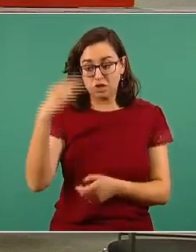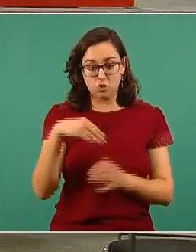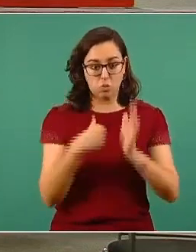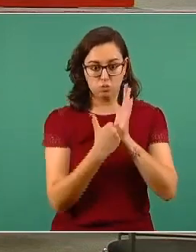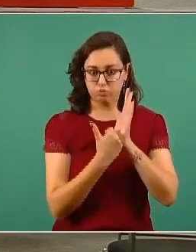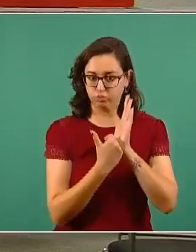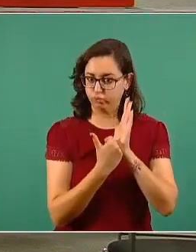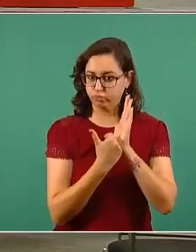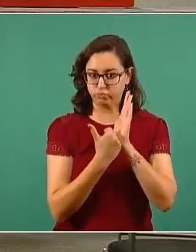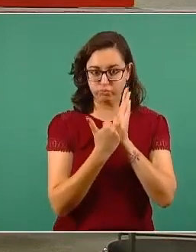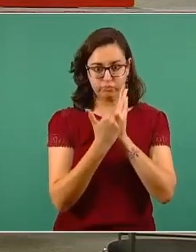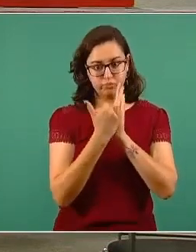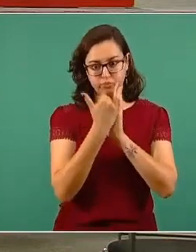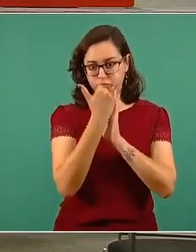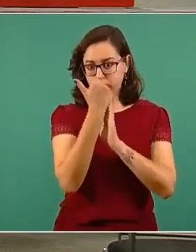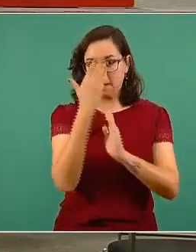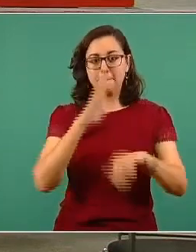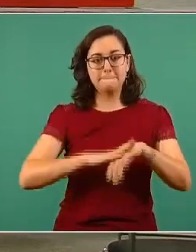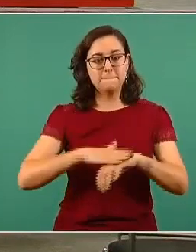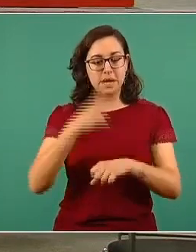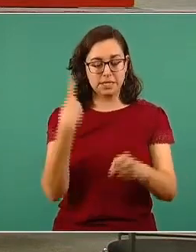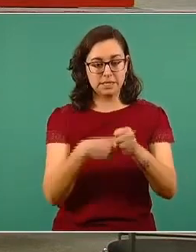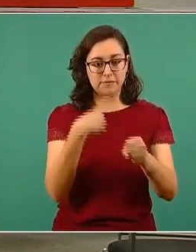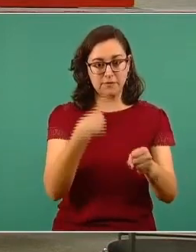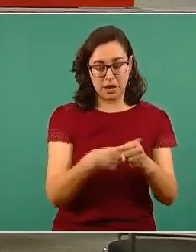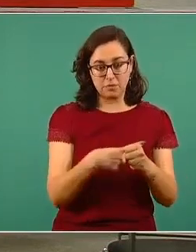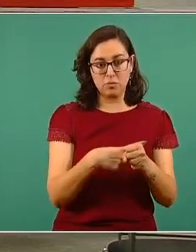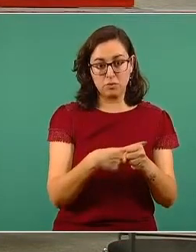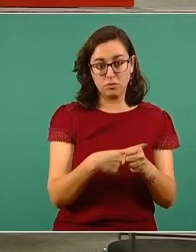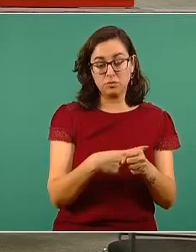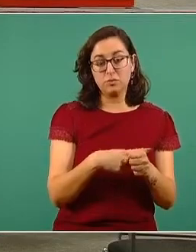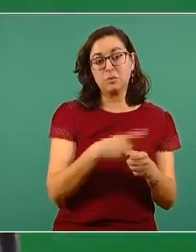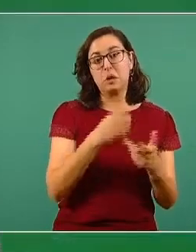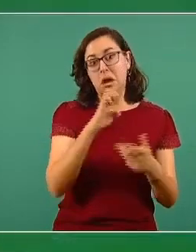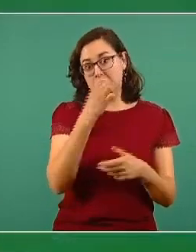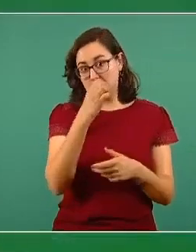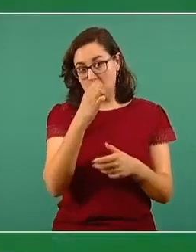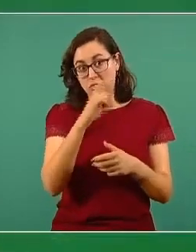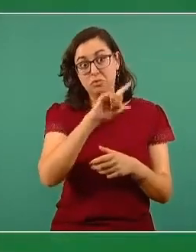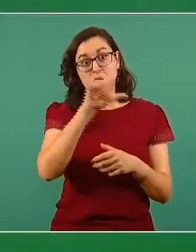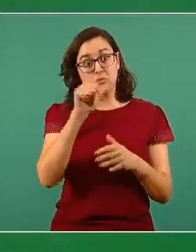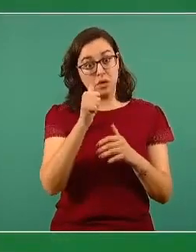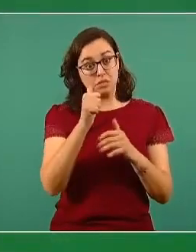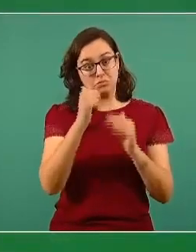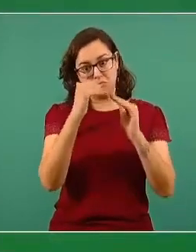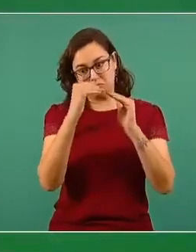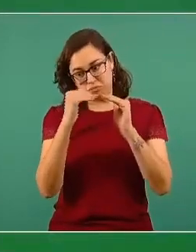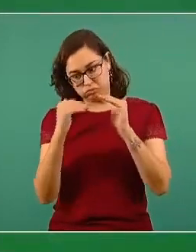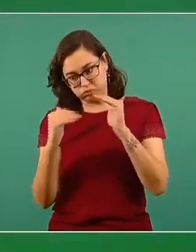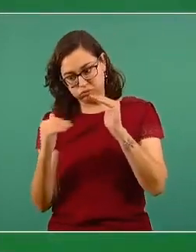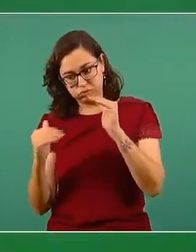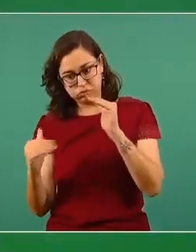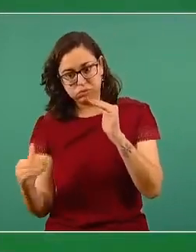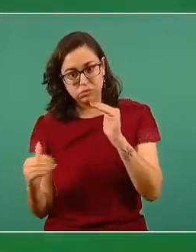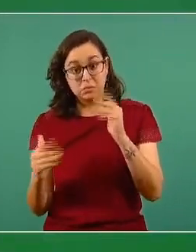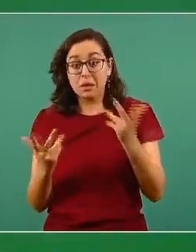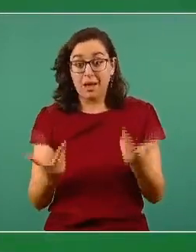aumente los casos, llegue a un punto máximo en enero y luego baje, tal como nos ocurrió en esta misma